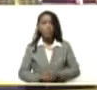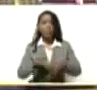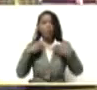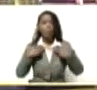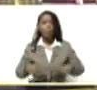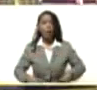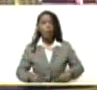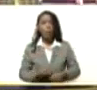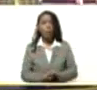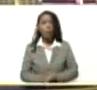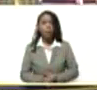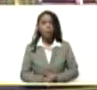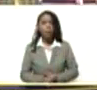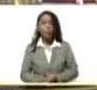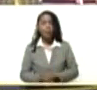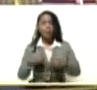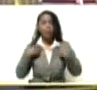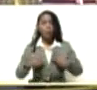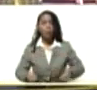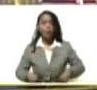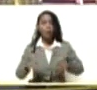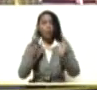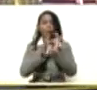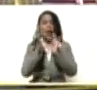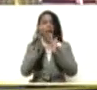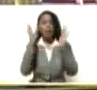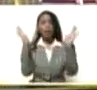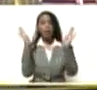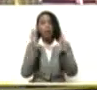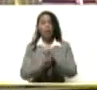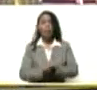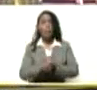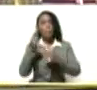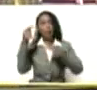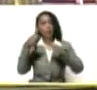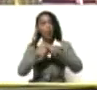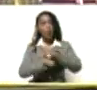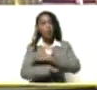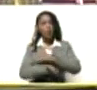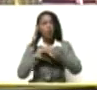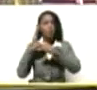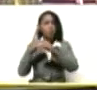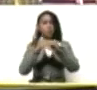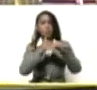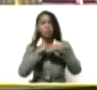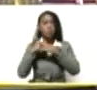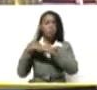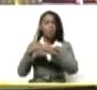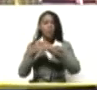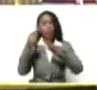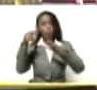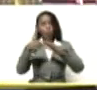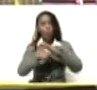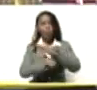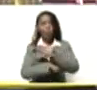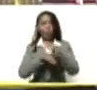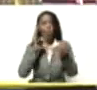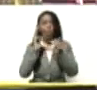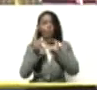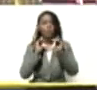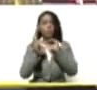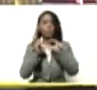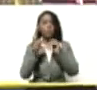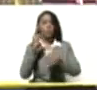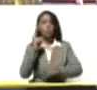humanista, del humanismo de Cristo Redentor, profundamente igualitarista, profundamente ético y